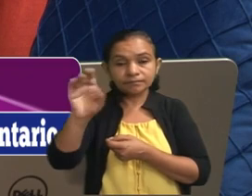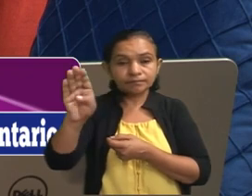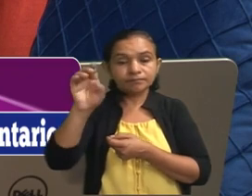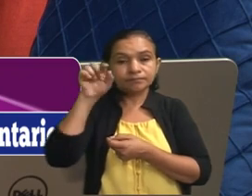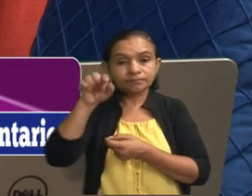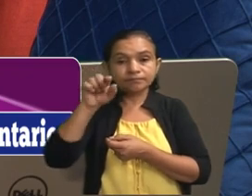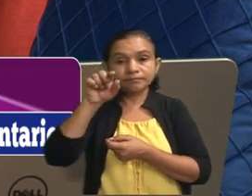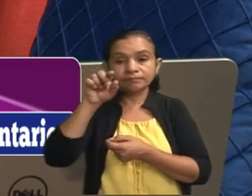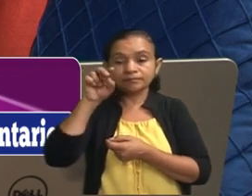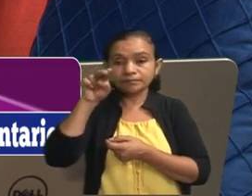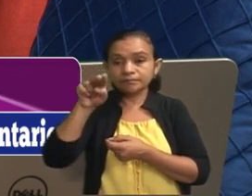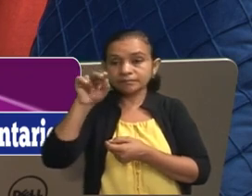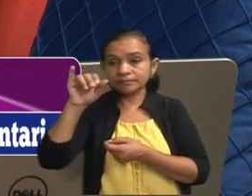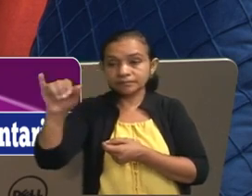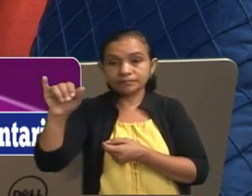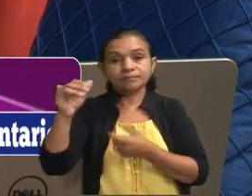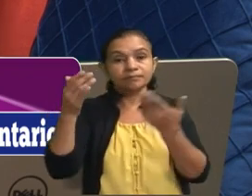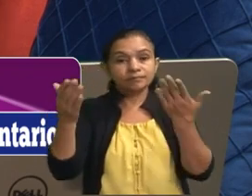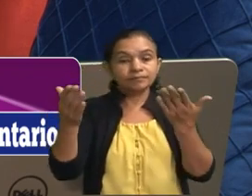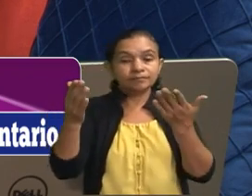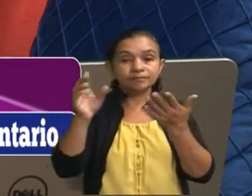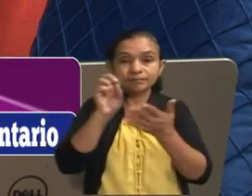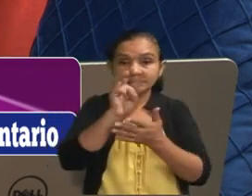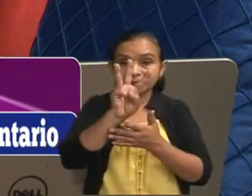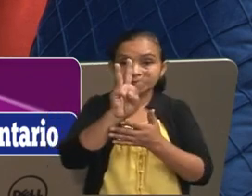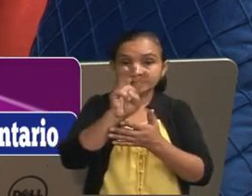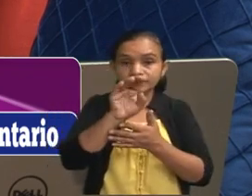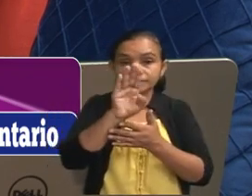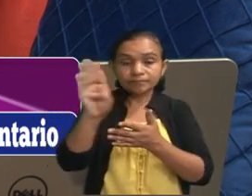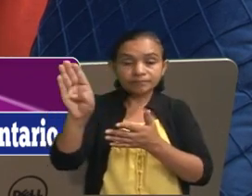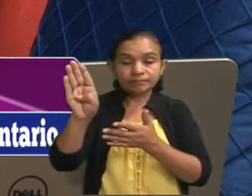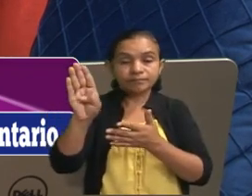catac.ineter.gov.ni. Entonces es una página del Ineter.